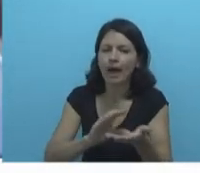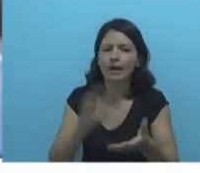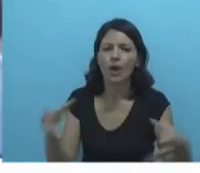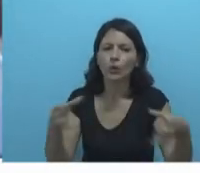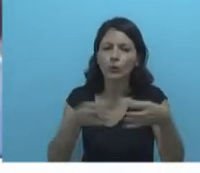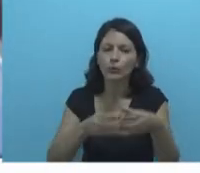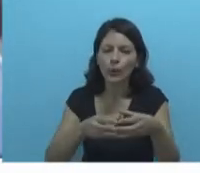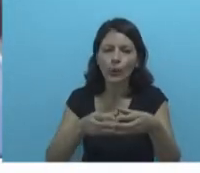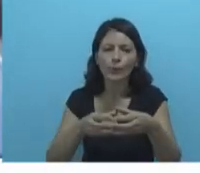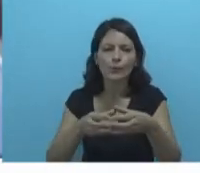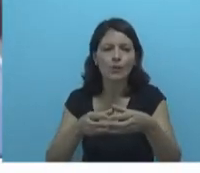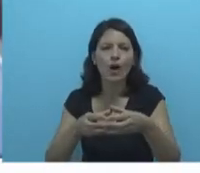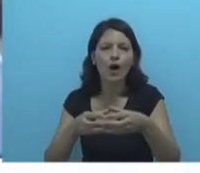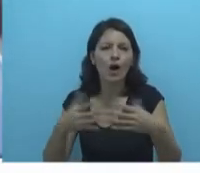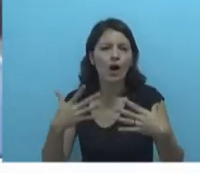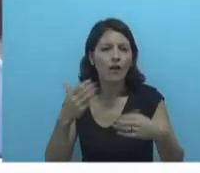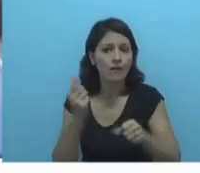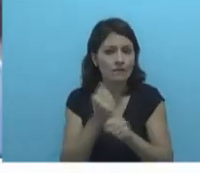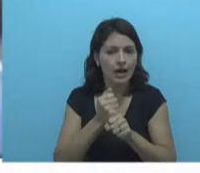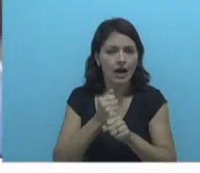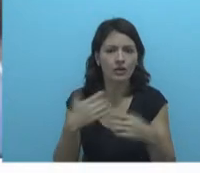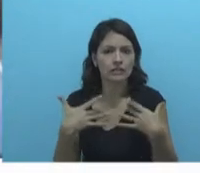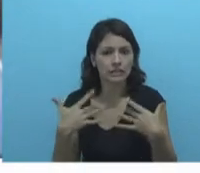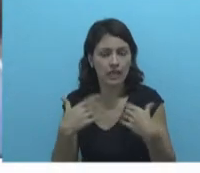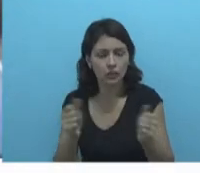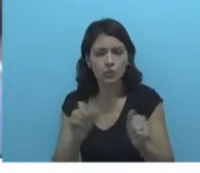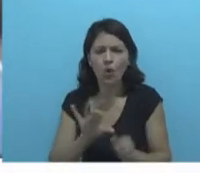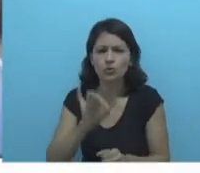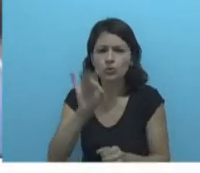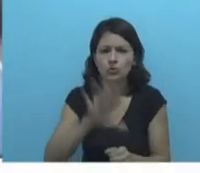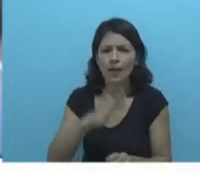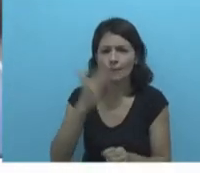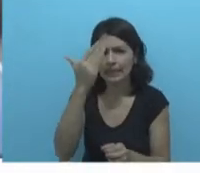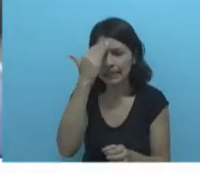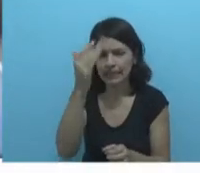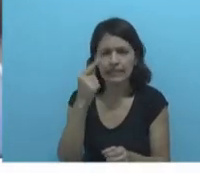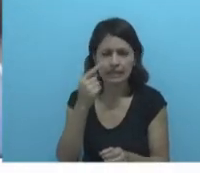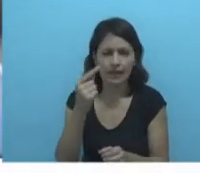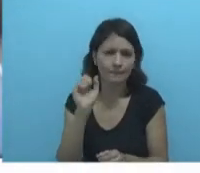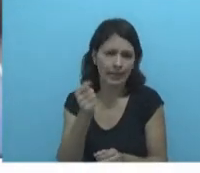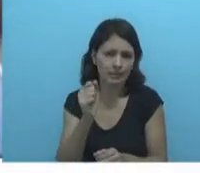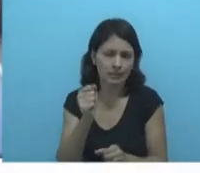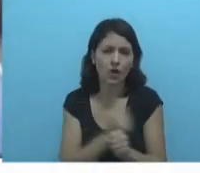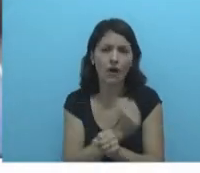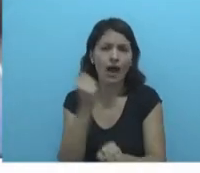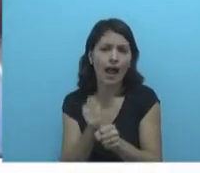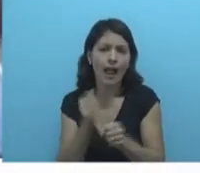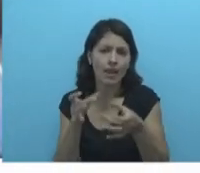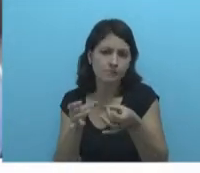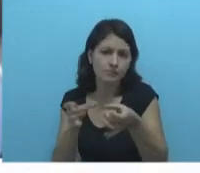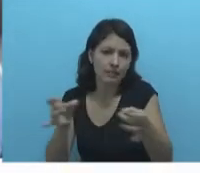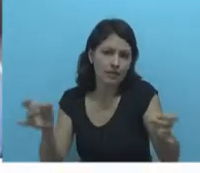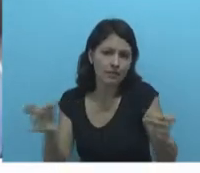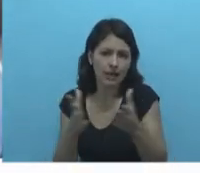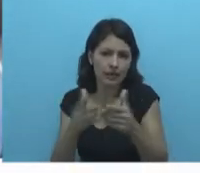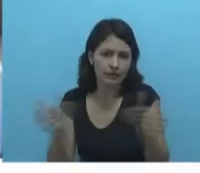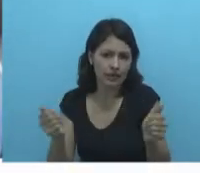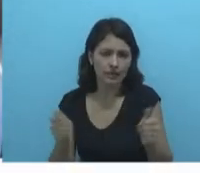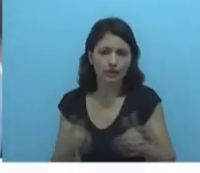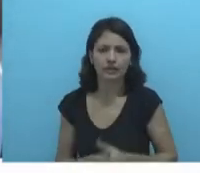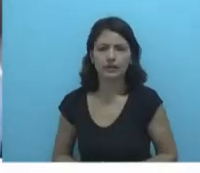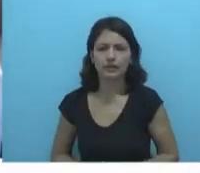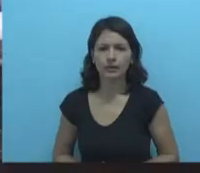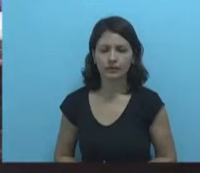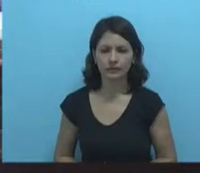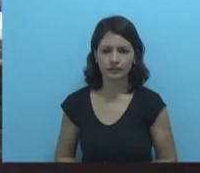los trabajadores y trabajadoras de la salud de 15.000 pesos hasta que termine la pandemia. Muchísimas gracias. Gracias, diputada. Tiene la